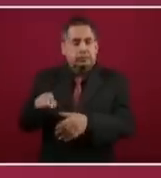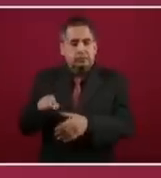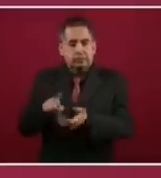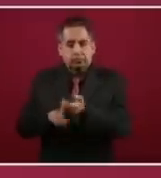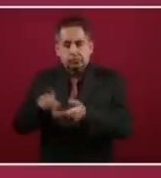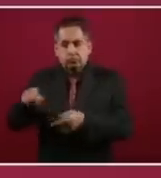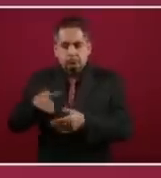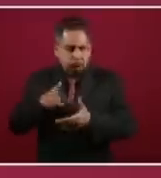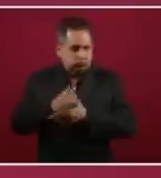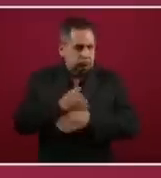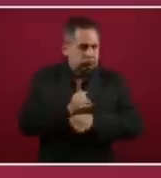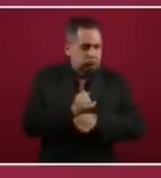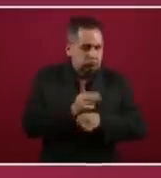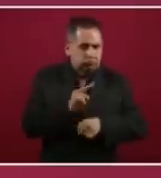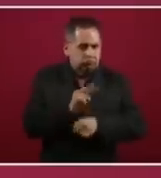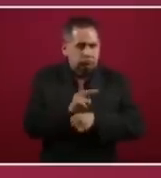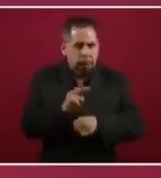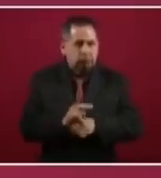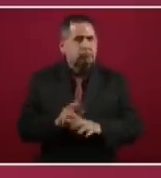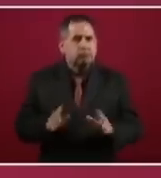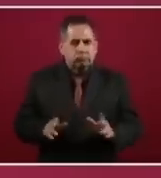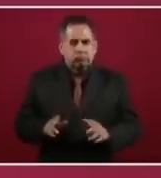que intervenga